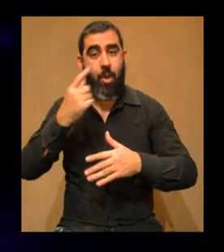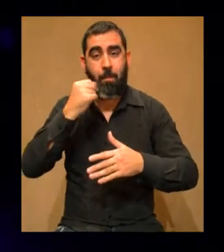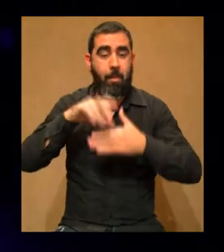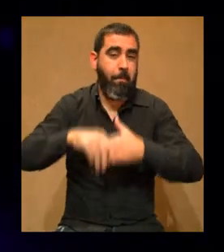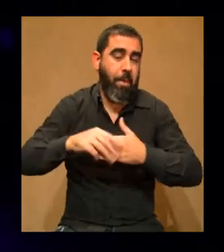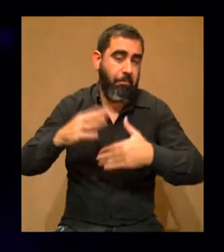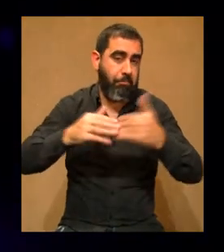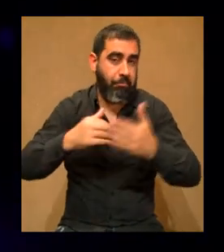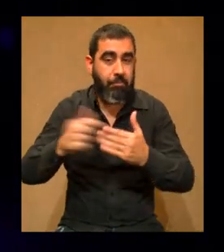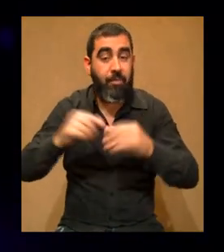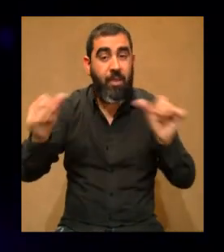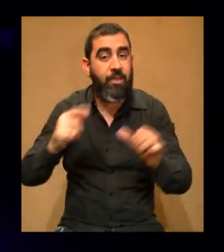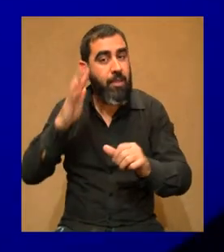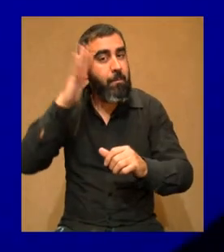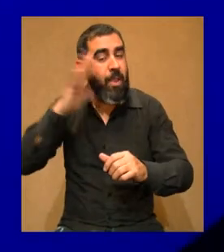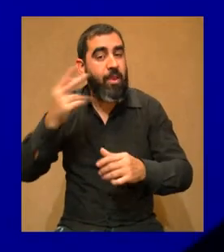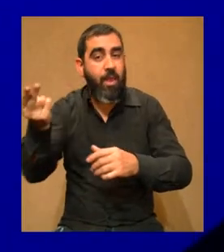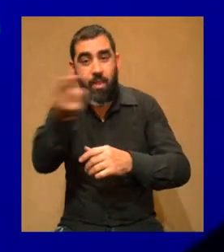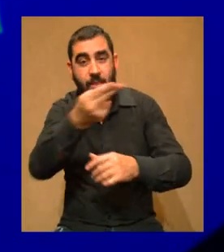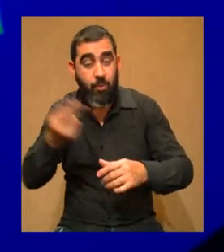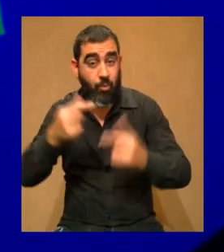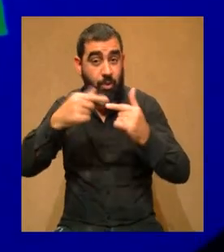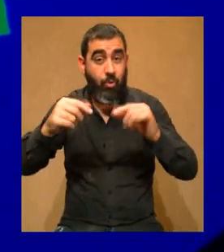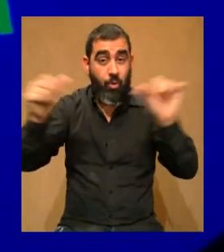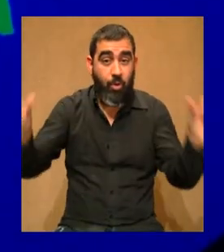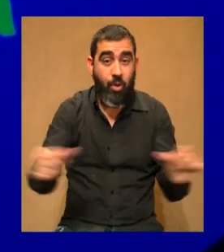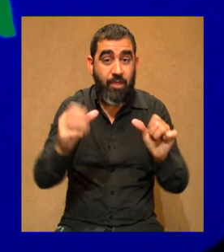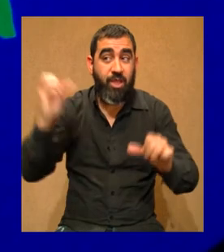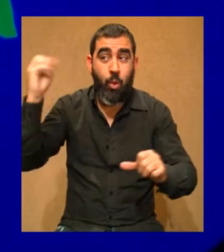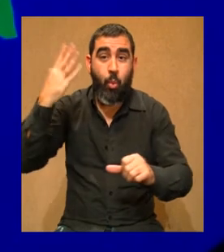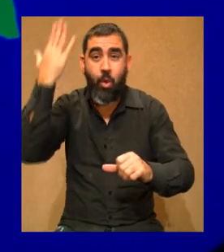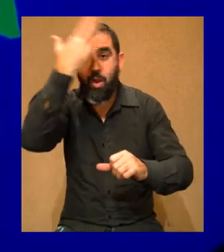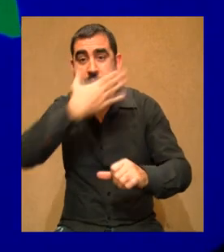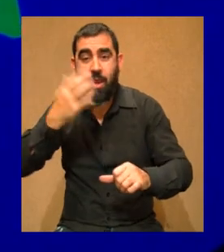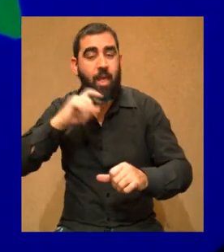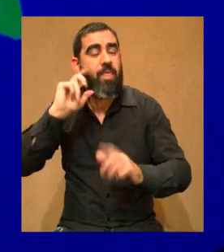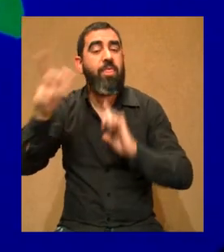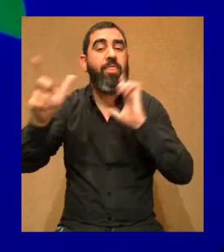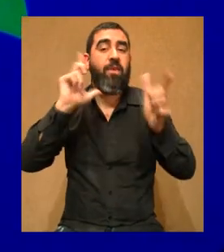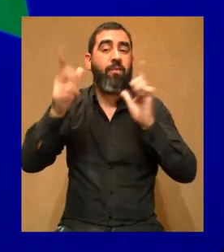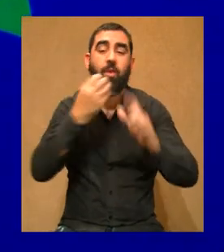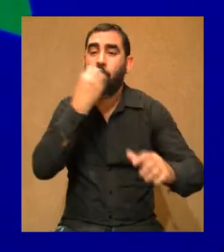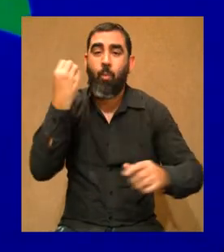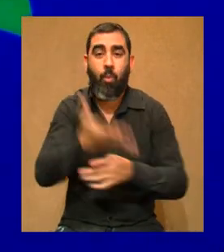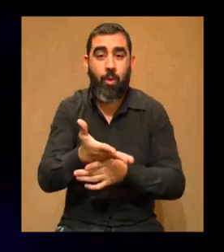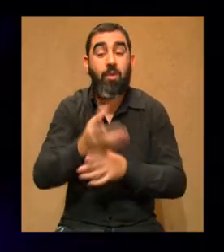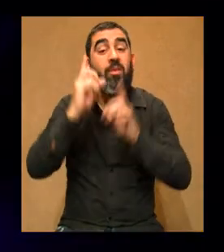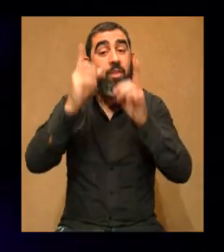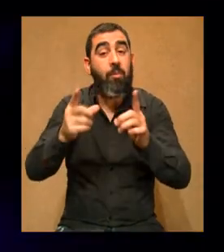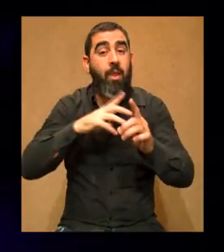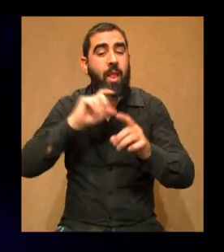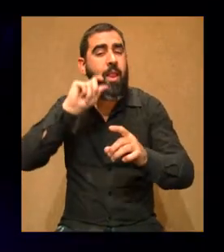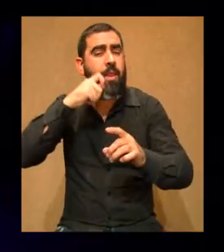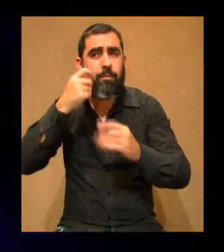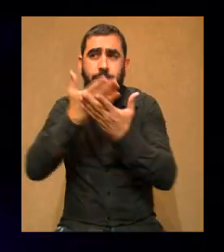amigos y poder dibujar y pintar y hacer cosas con luz negra me parece muy divertido está muy bueno además